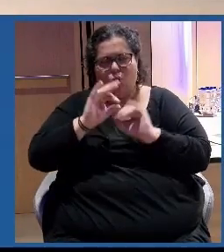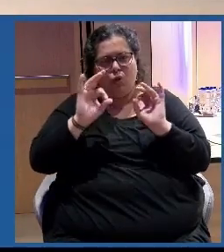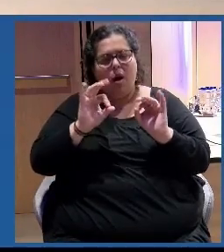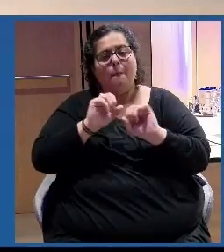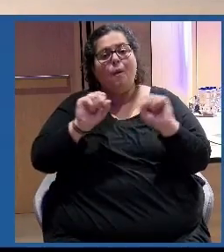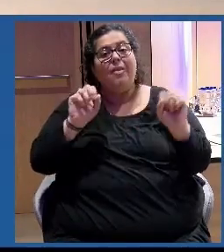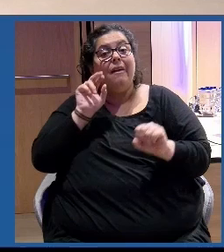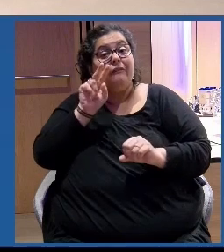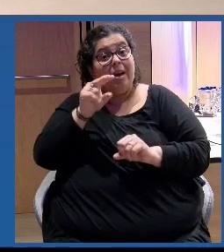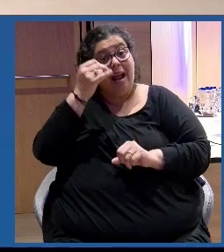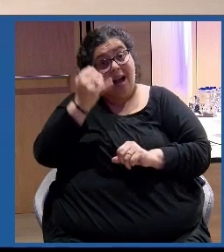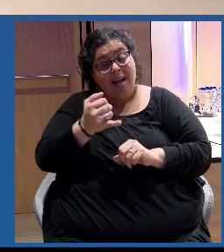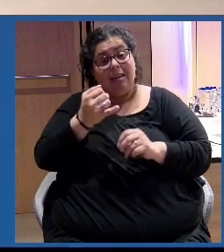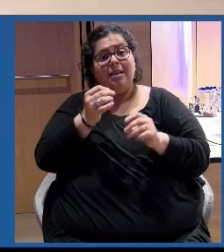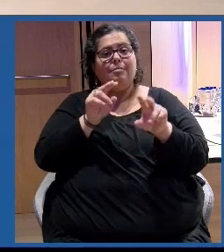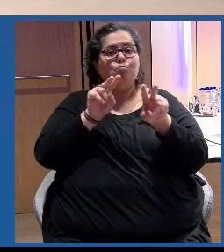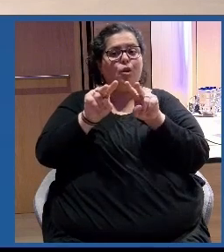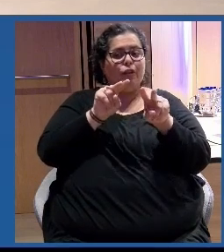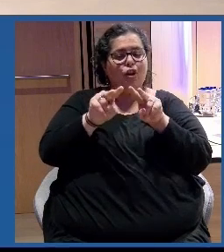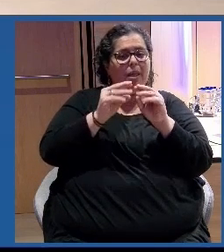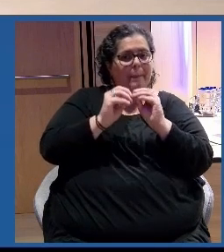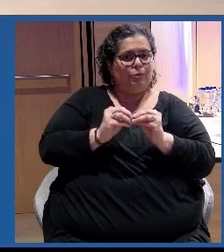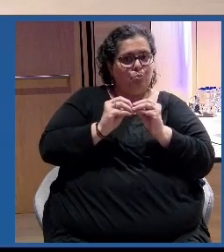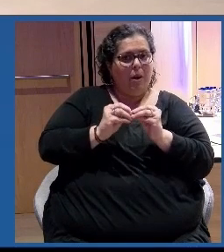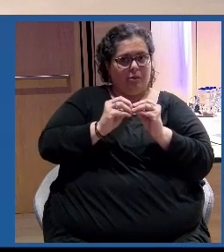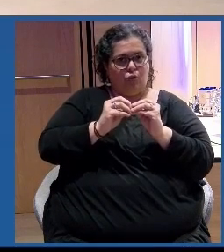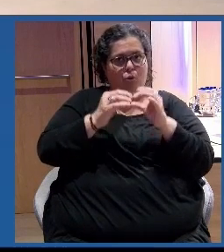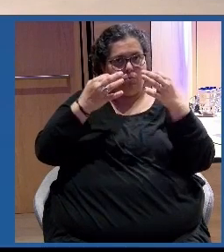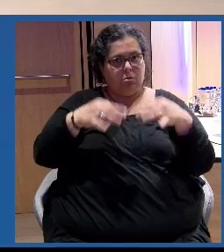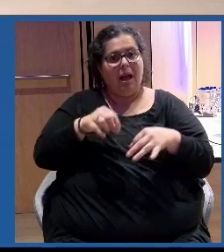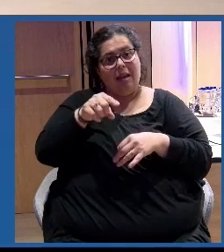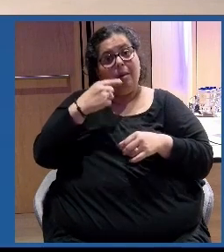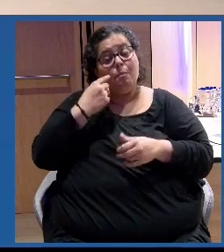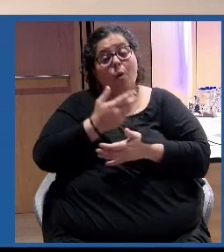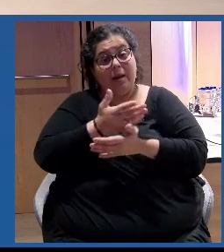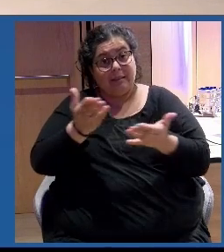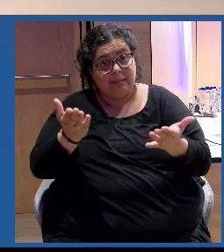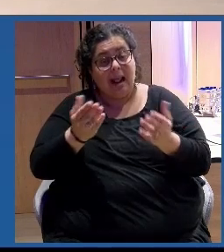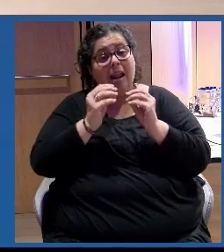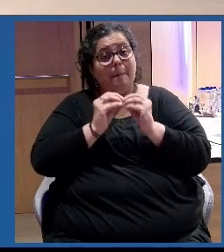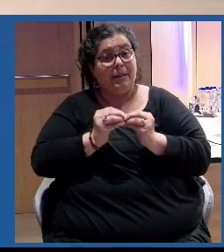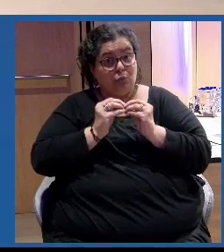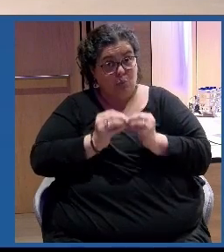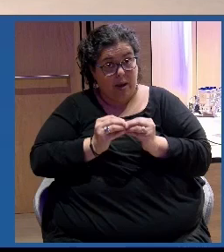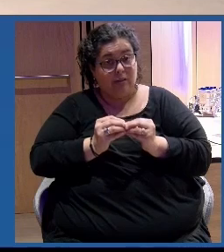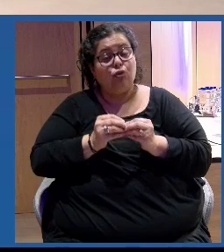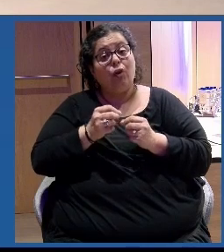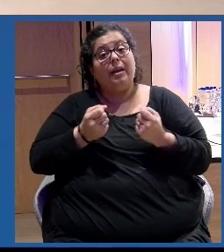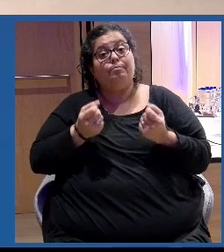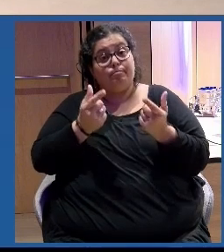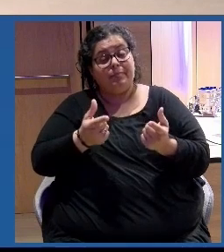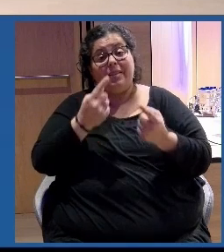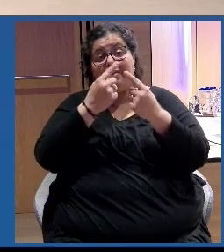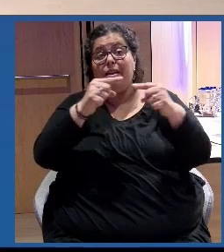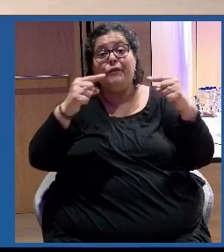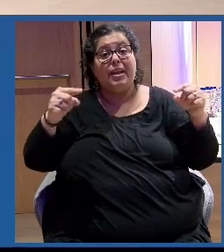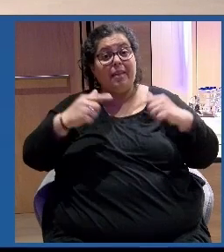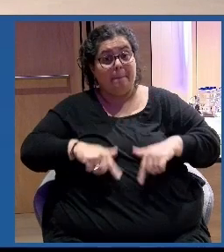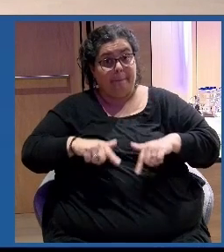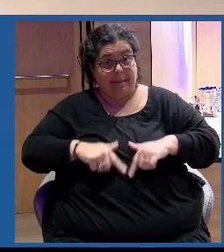el monitor presupuestario lo que muestra es el presupuesto que destinan los diferentes ministerios